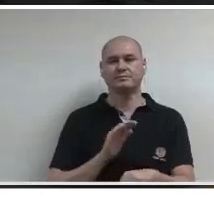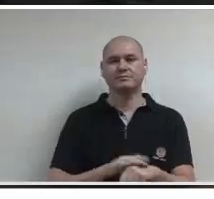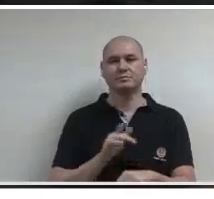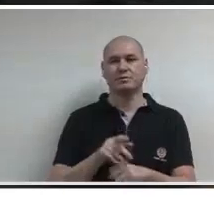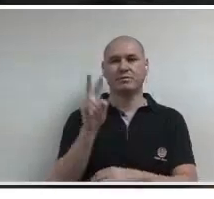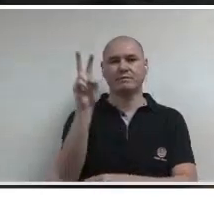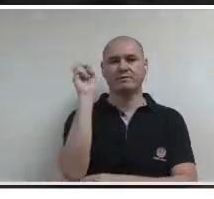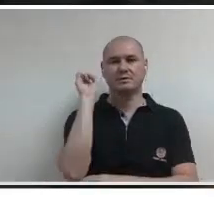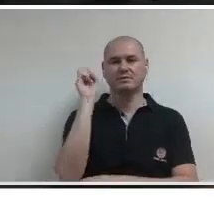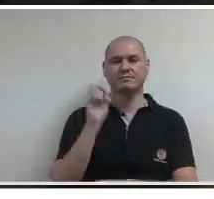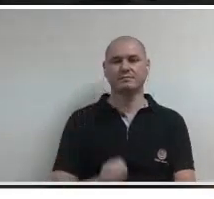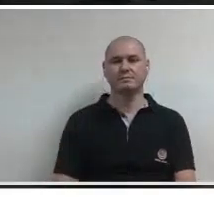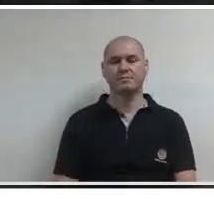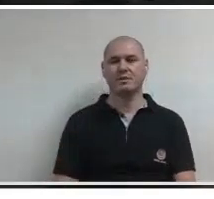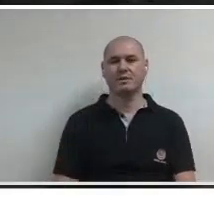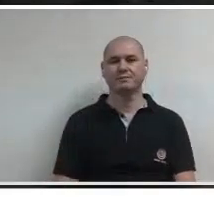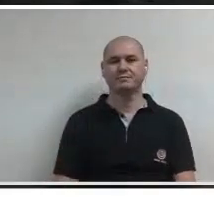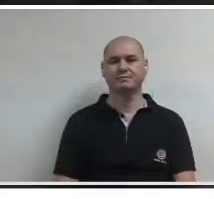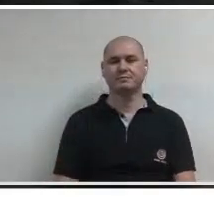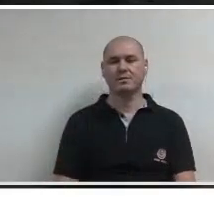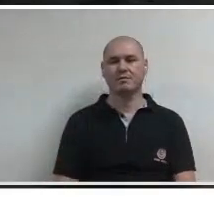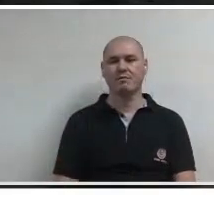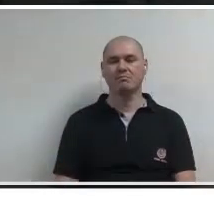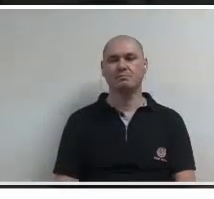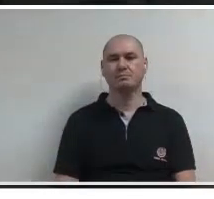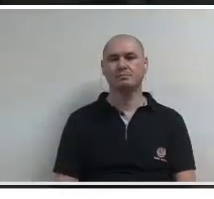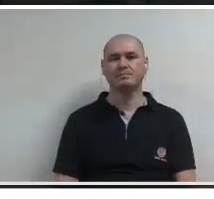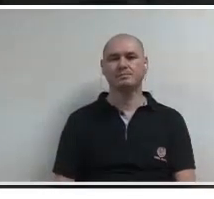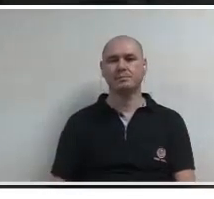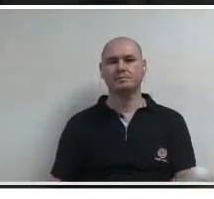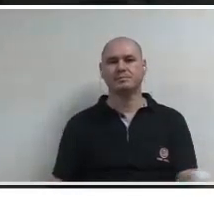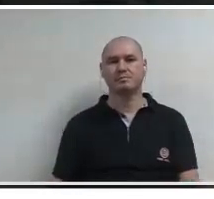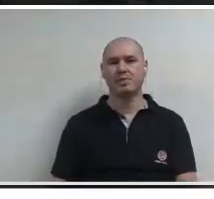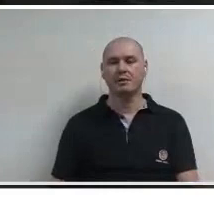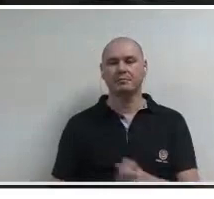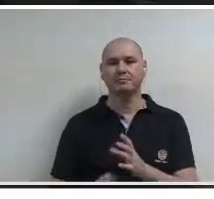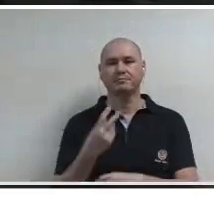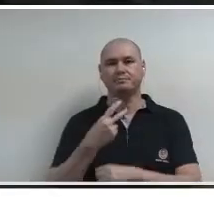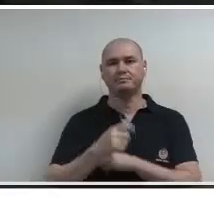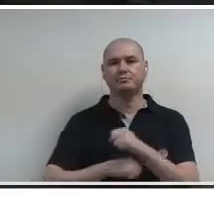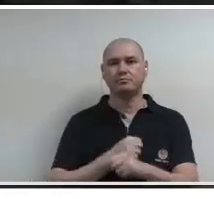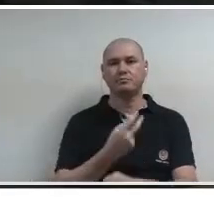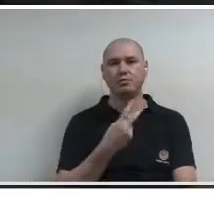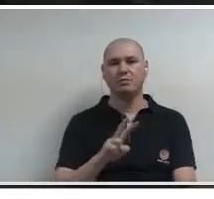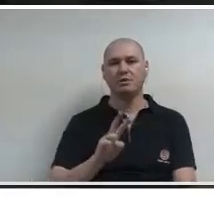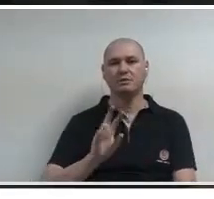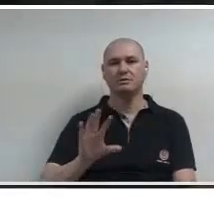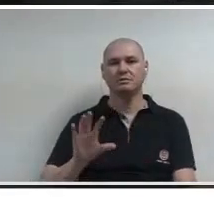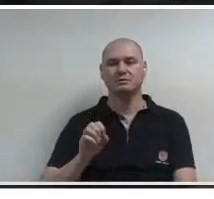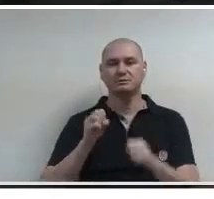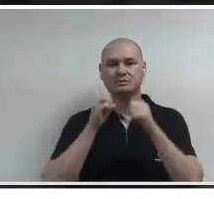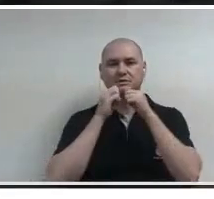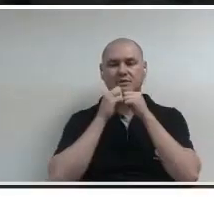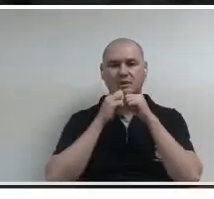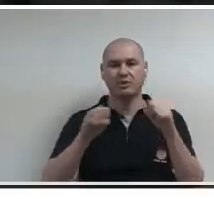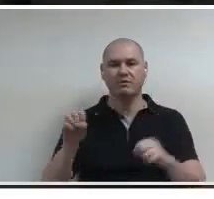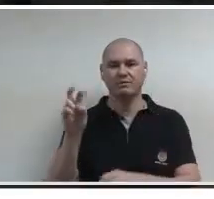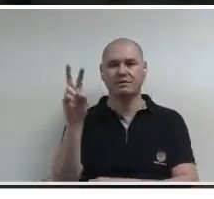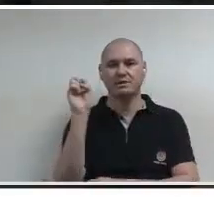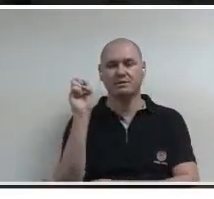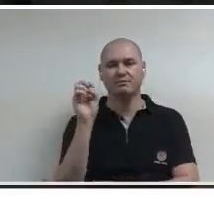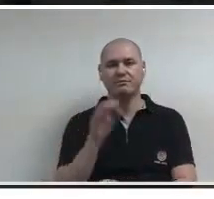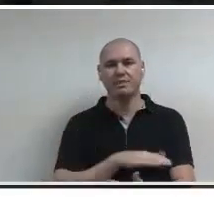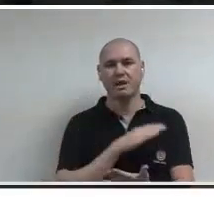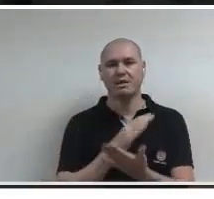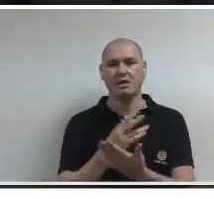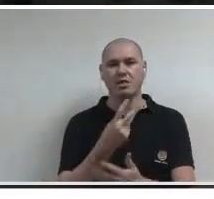459 puntos, no menor, experiencia de 16 años. Ya Virorejina, 16 años, Ministerio Público, agente fiscal, 2005,